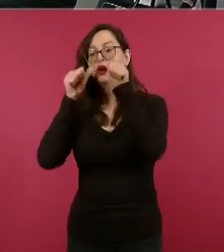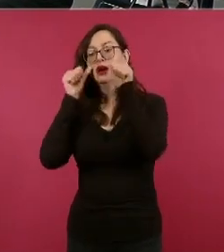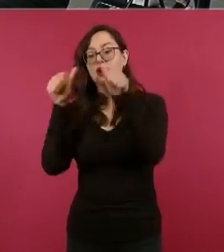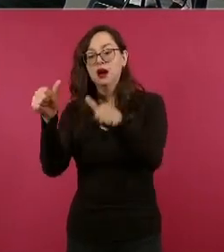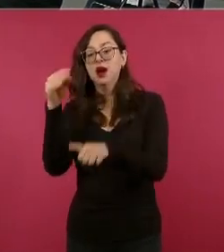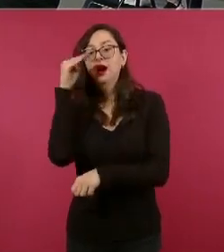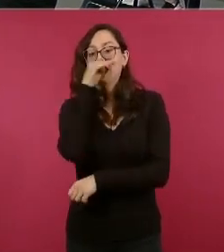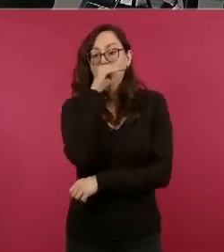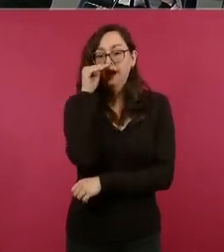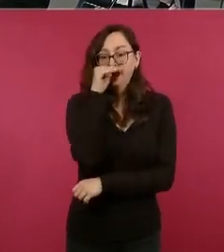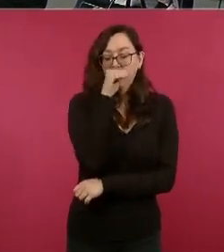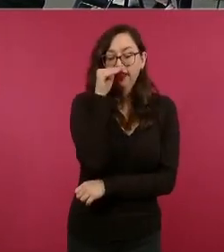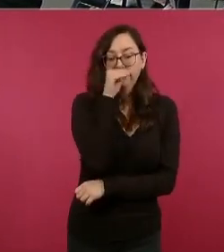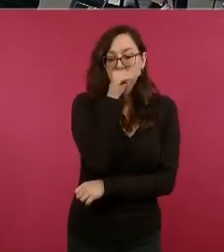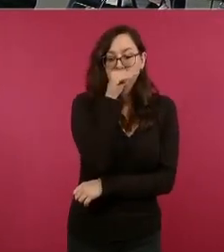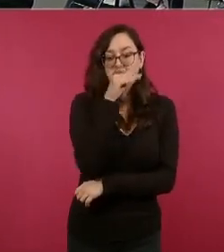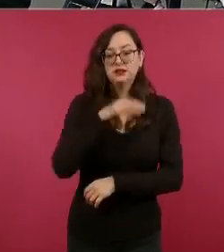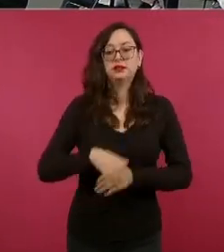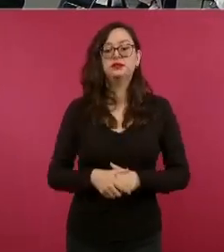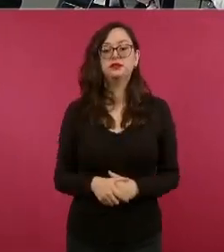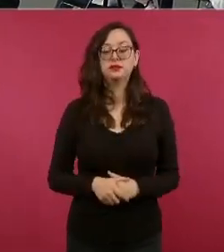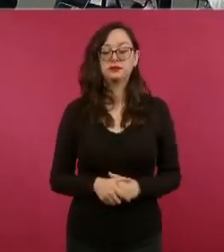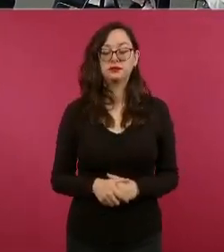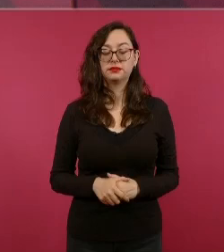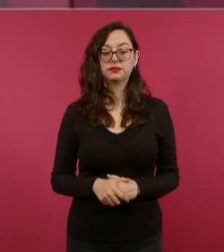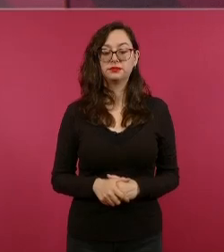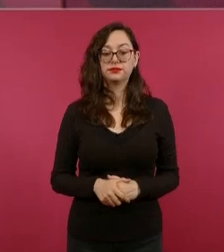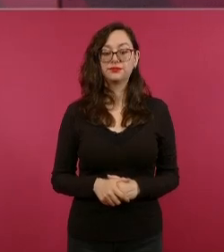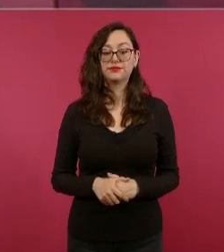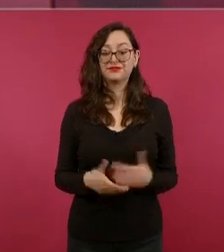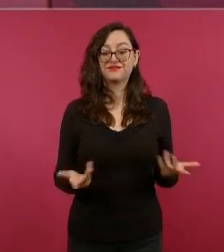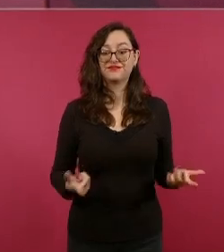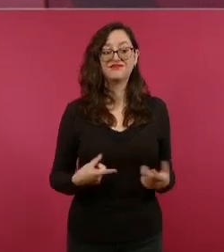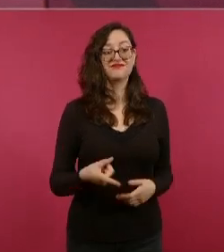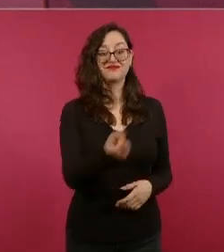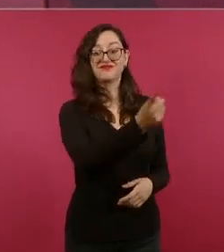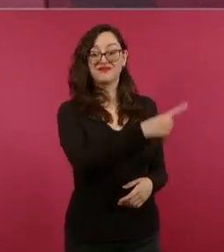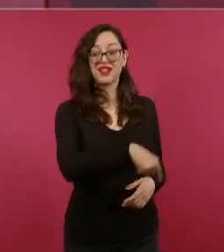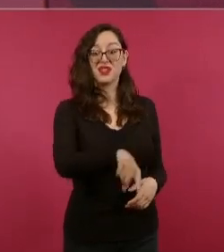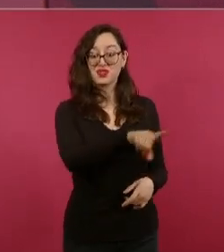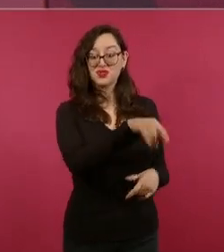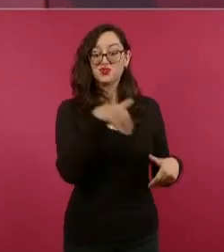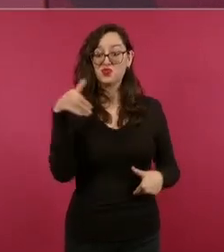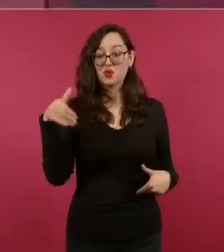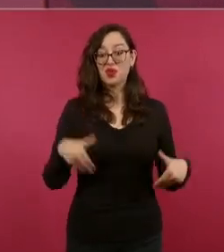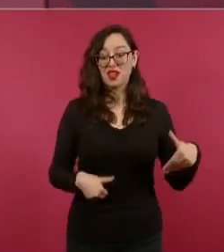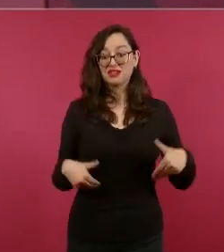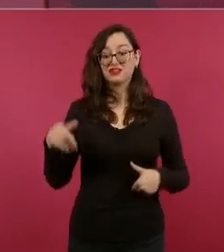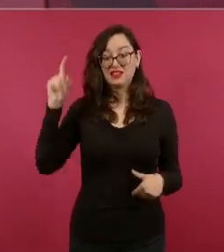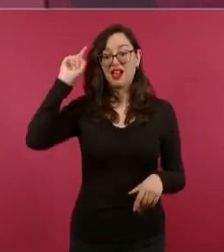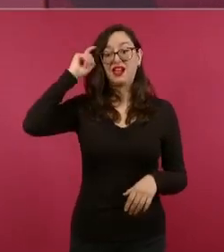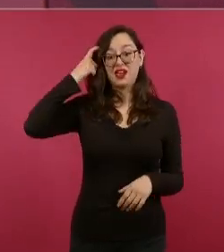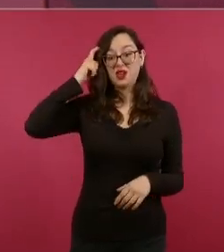¿Ustedes saben que les molesta a los conservadores eso? La gratuidad,